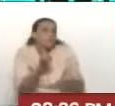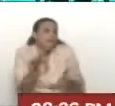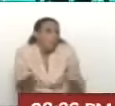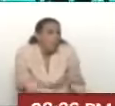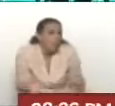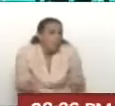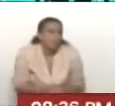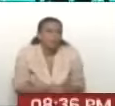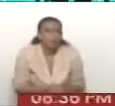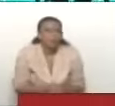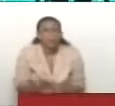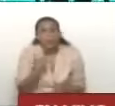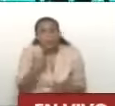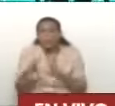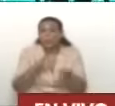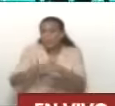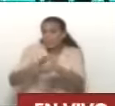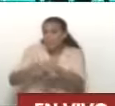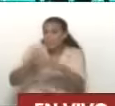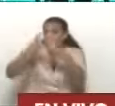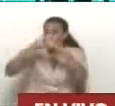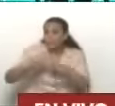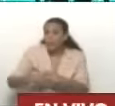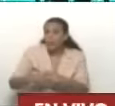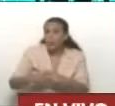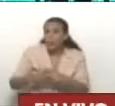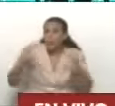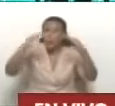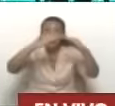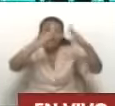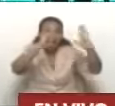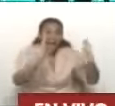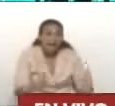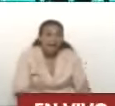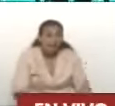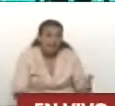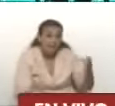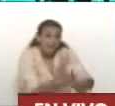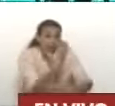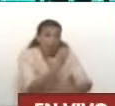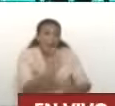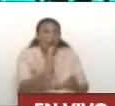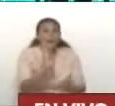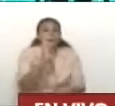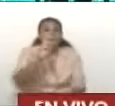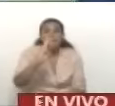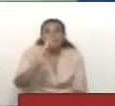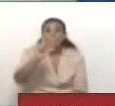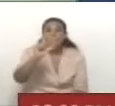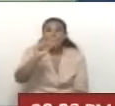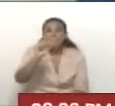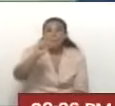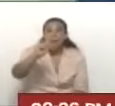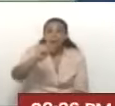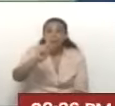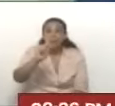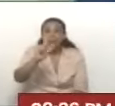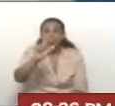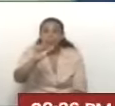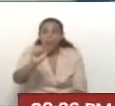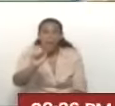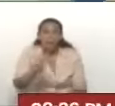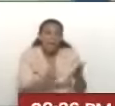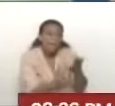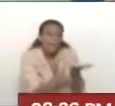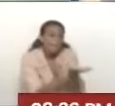Ernesto? Ellos nos comunicaron, presidente, que necesitamos una casa de plántulas. Correcto. Casa de plántulas. Para ¿Tiene todo el costo de eso?